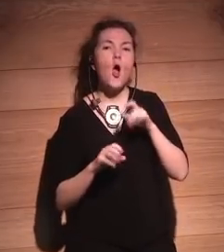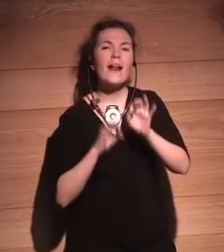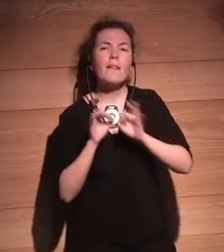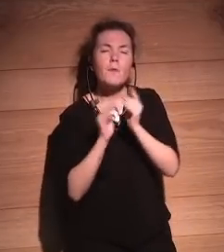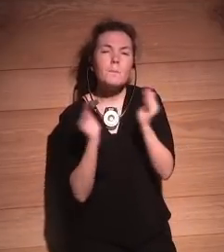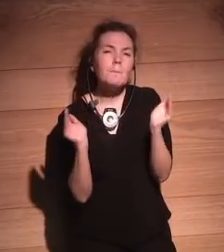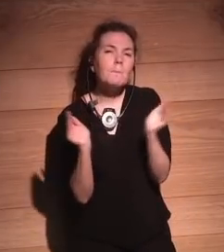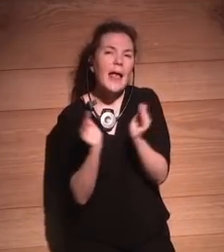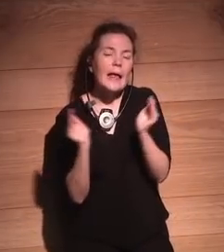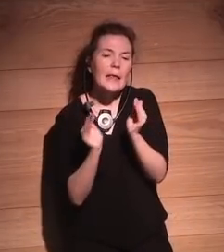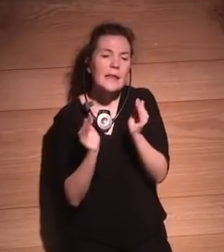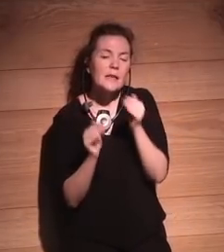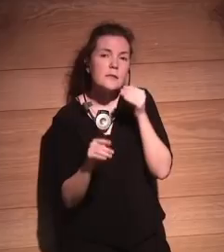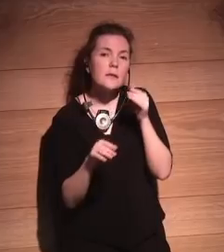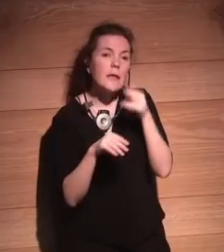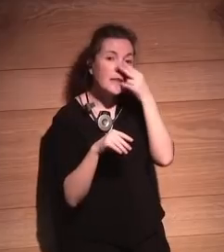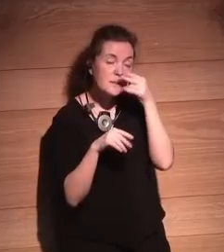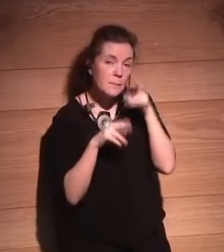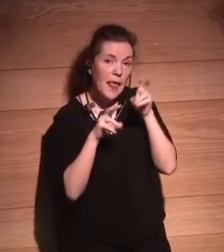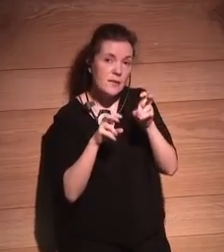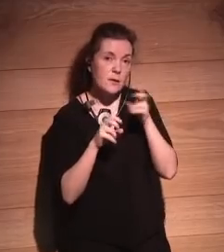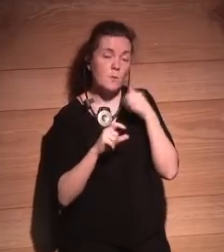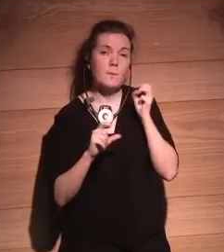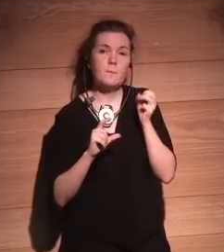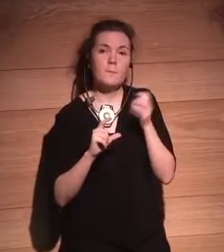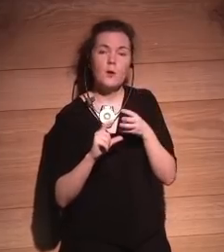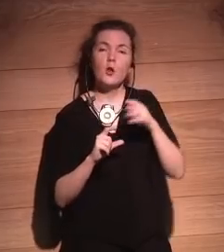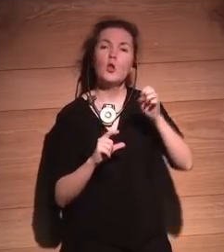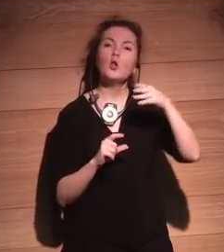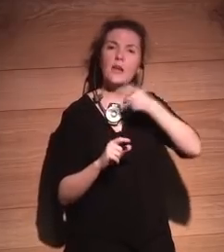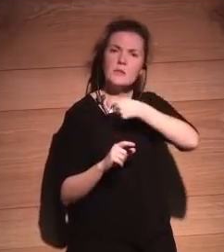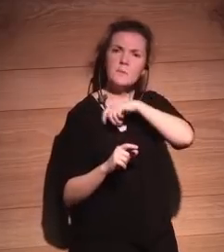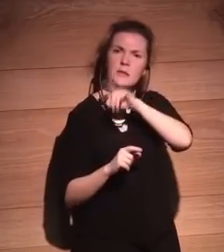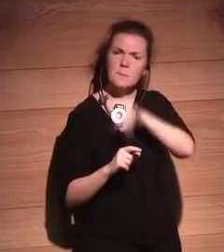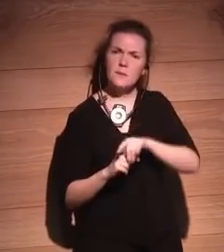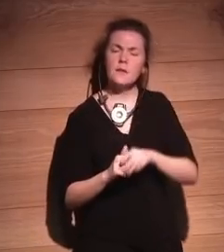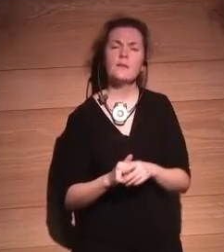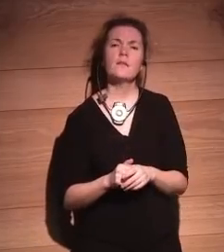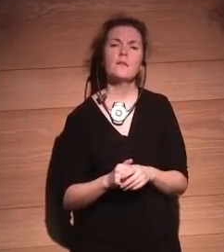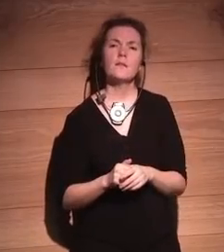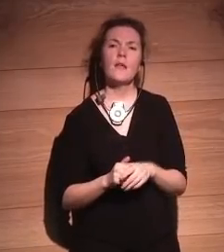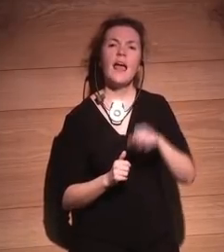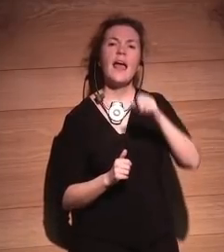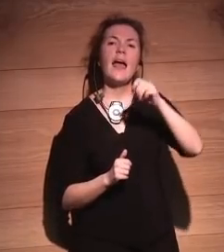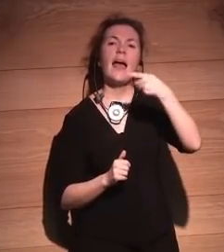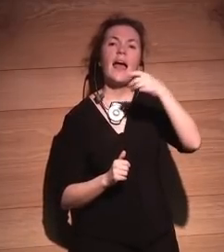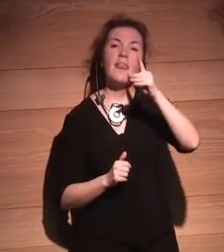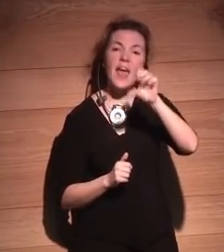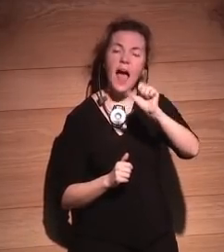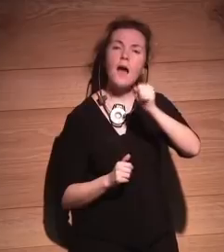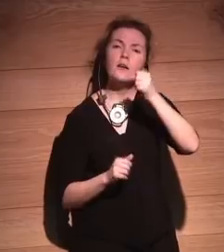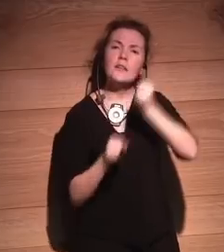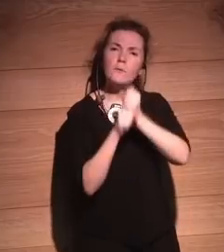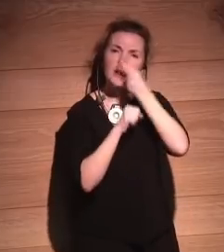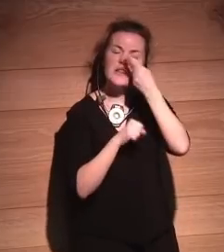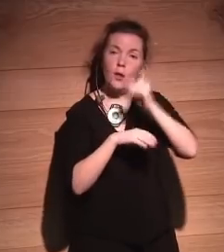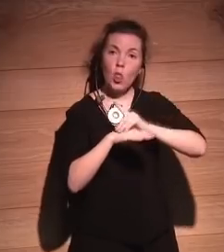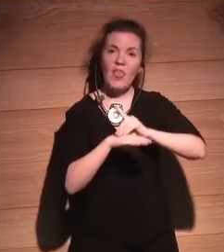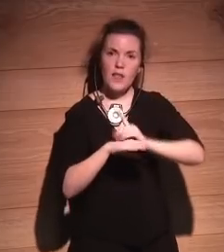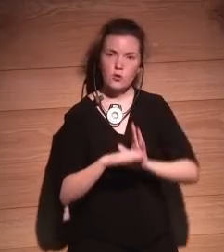pequeñas interesadas en ello, como mi Bureau y otras en España también. CDA, por ejemplo, es un trabajo muy interesante con